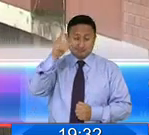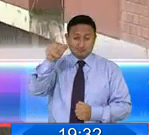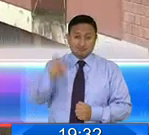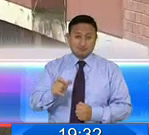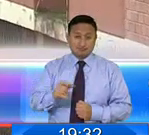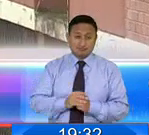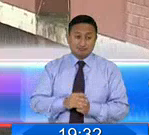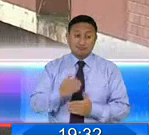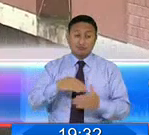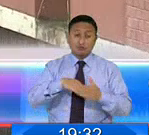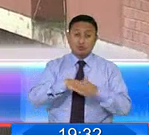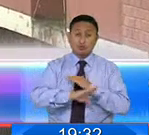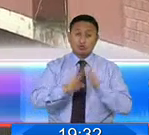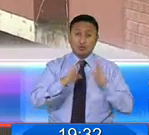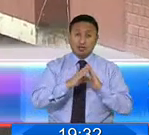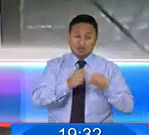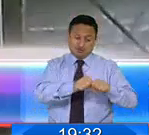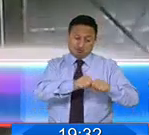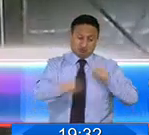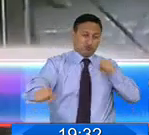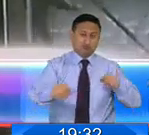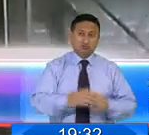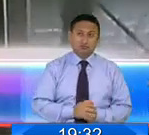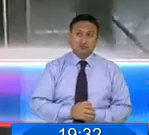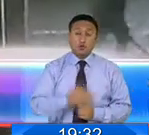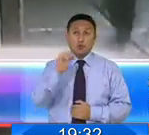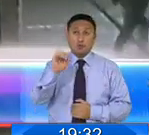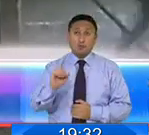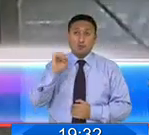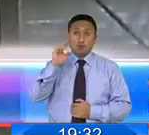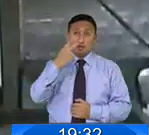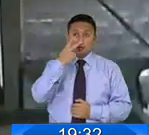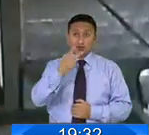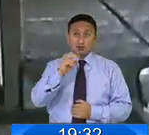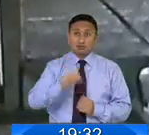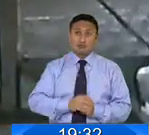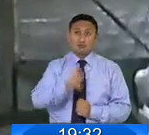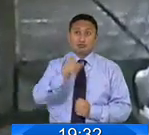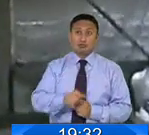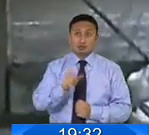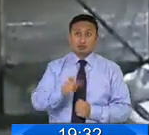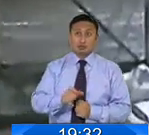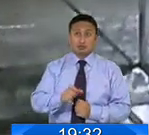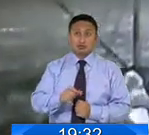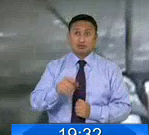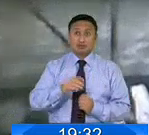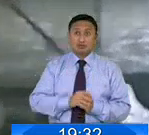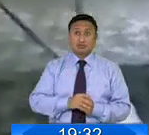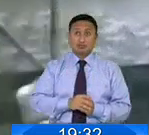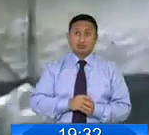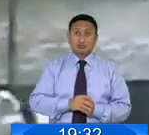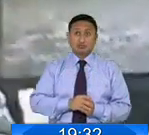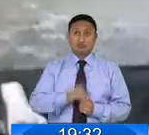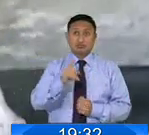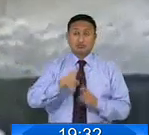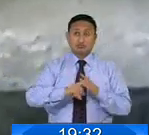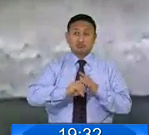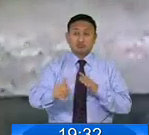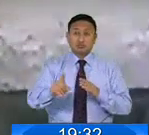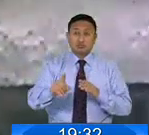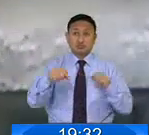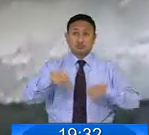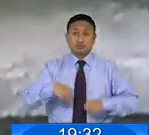ingresado a la vivienda forzando las seguridades. En un video captado por una cámara se ve como el hoy sospechoso aparentemente huye y